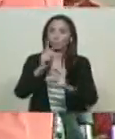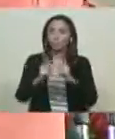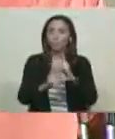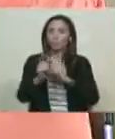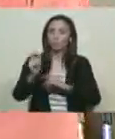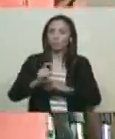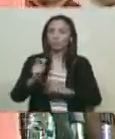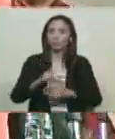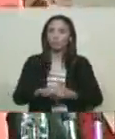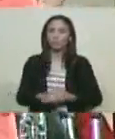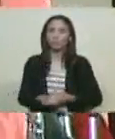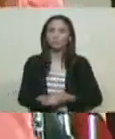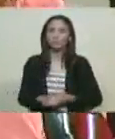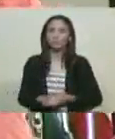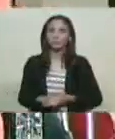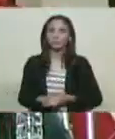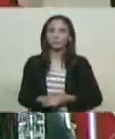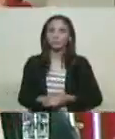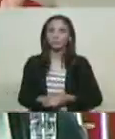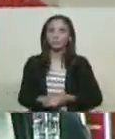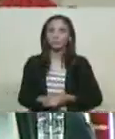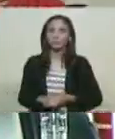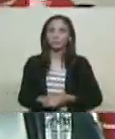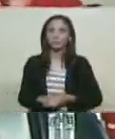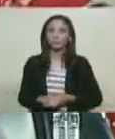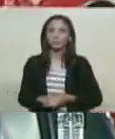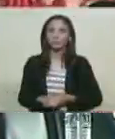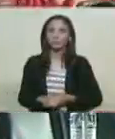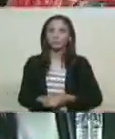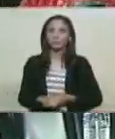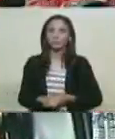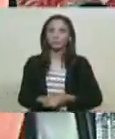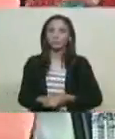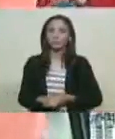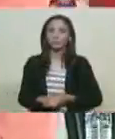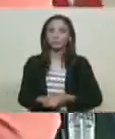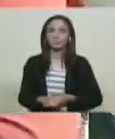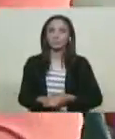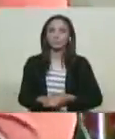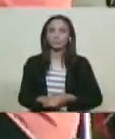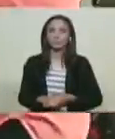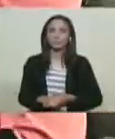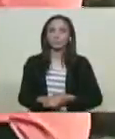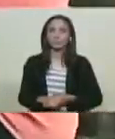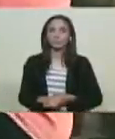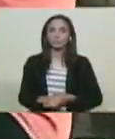Plan de la Patria. Thank you.